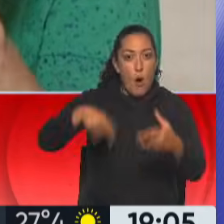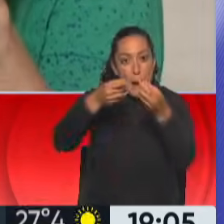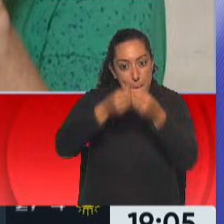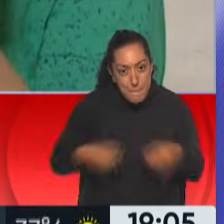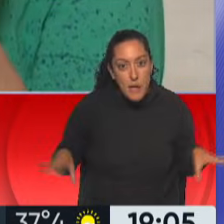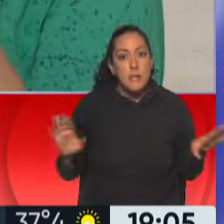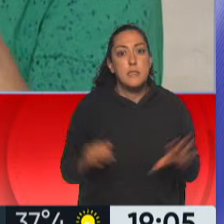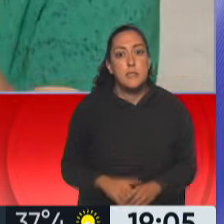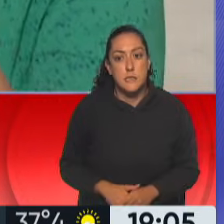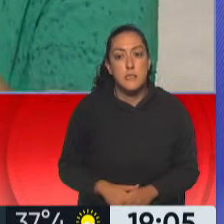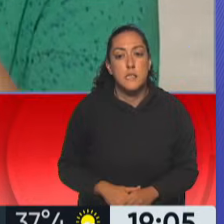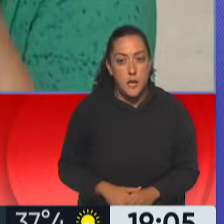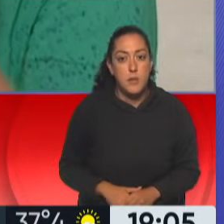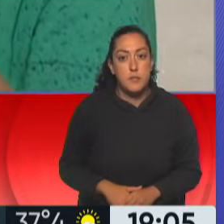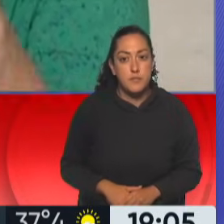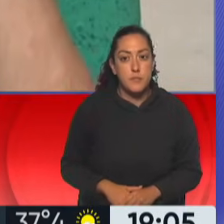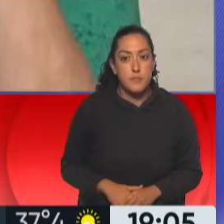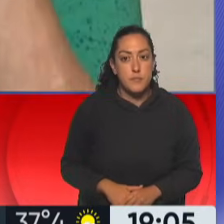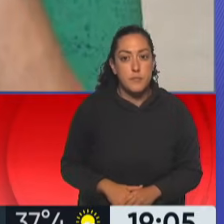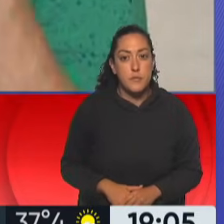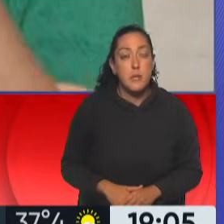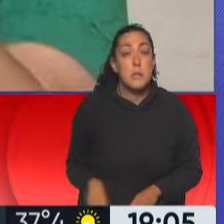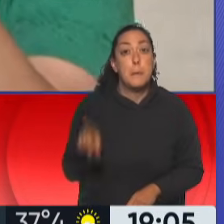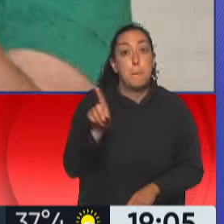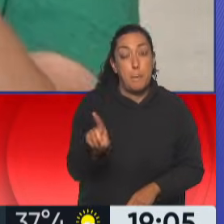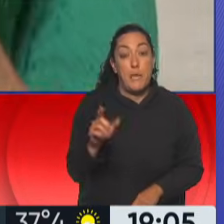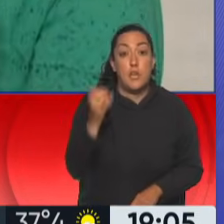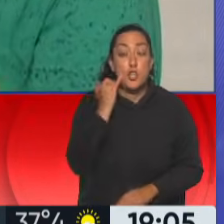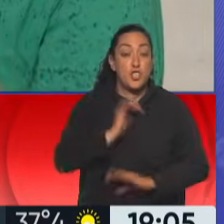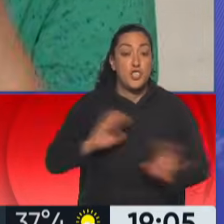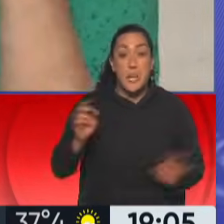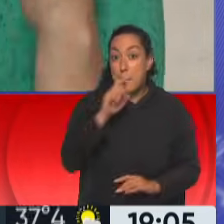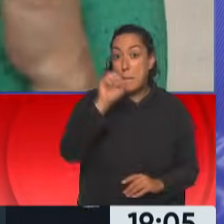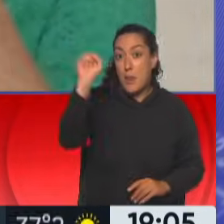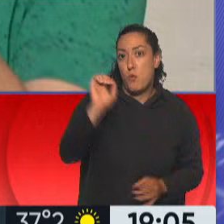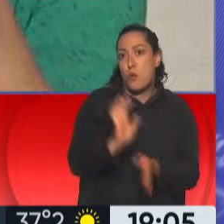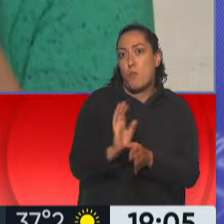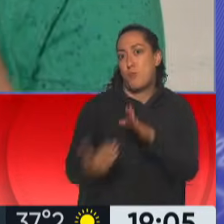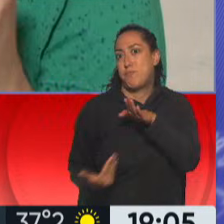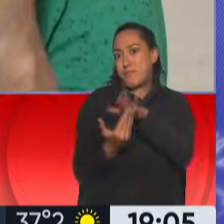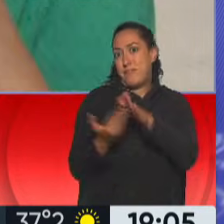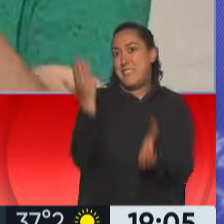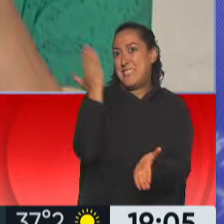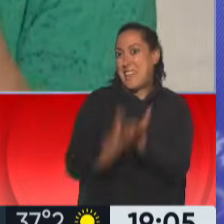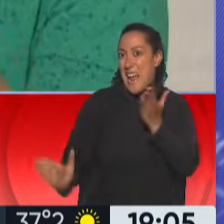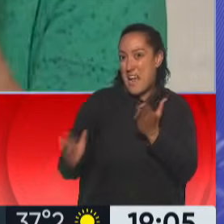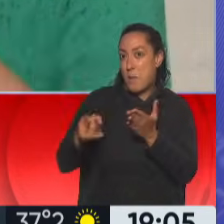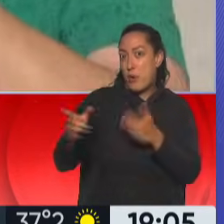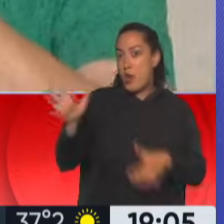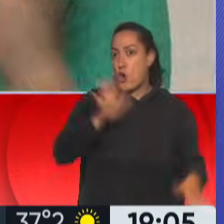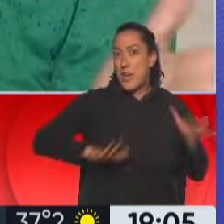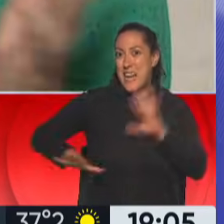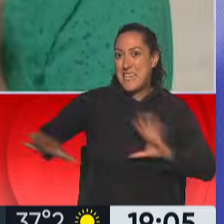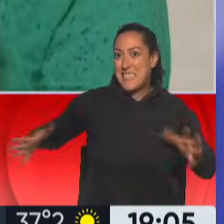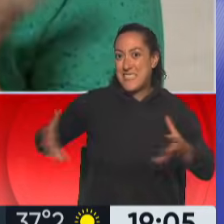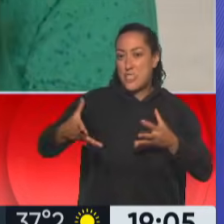ya solamente el hecho de haber descabezado lo que era este tipo de organización, porque teníamos